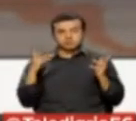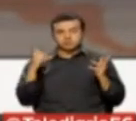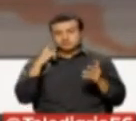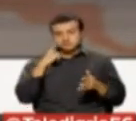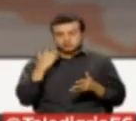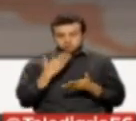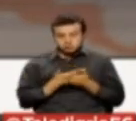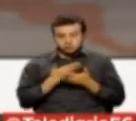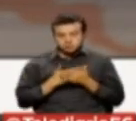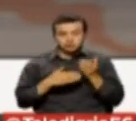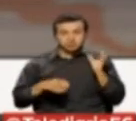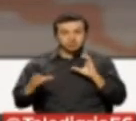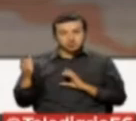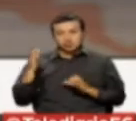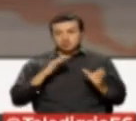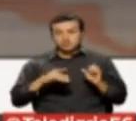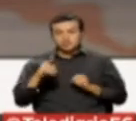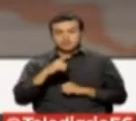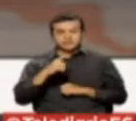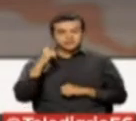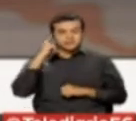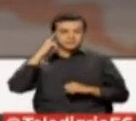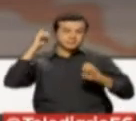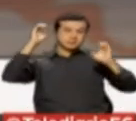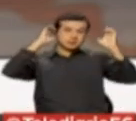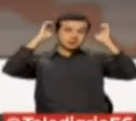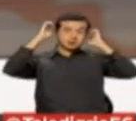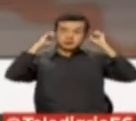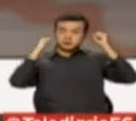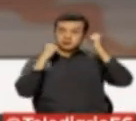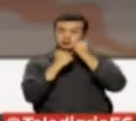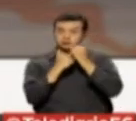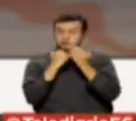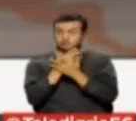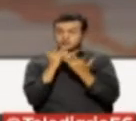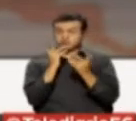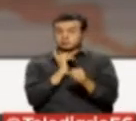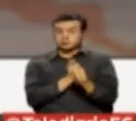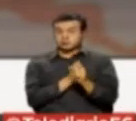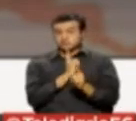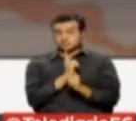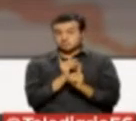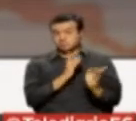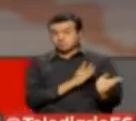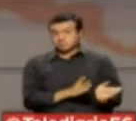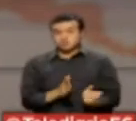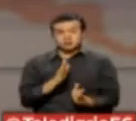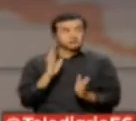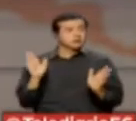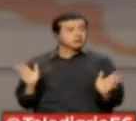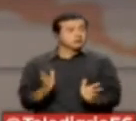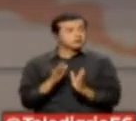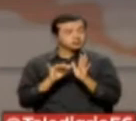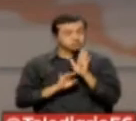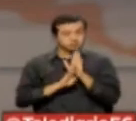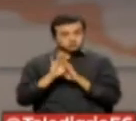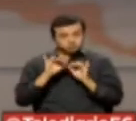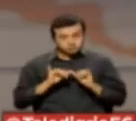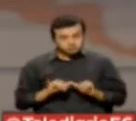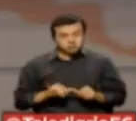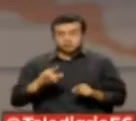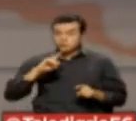evidencias científicas cuáles son las estrategias y acciones muy concretas que tenemos que impulsar y